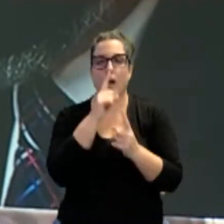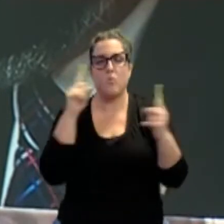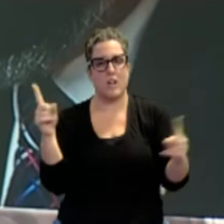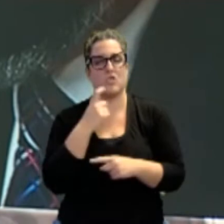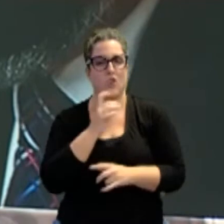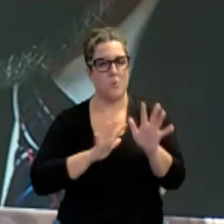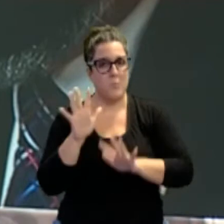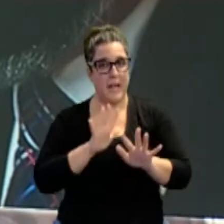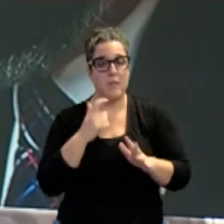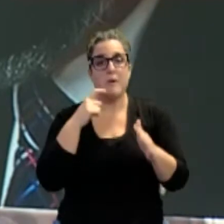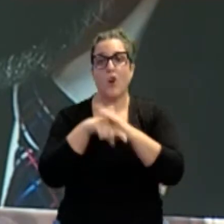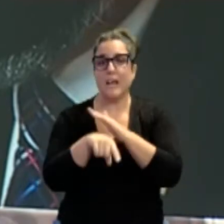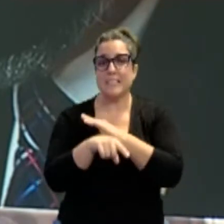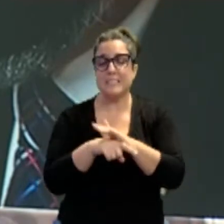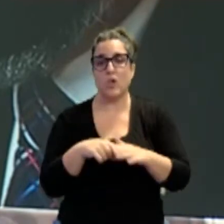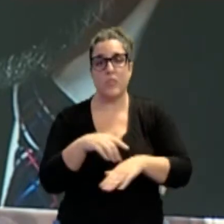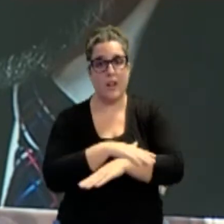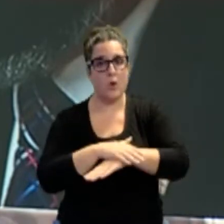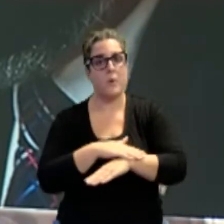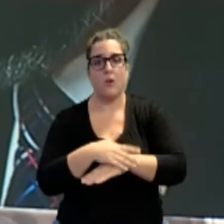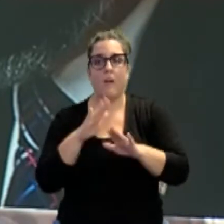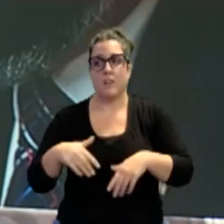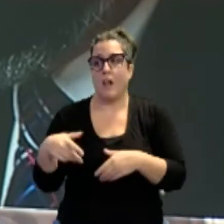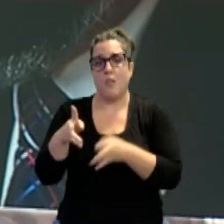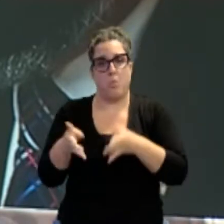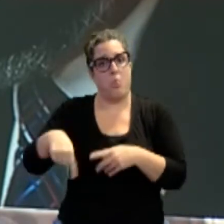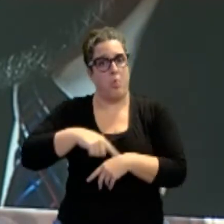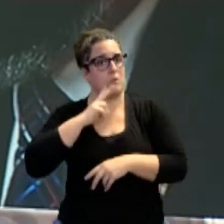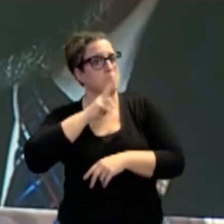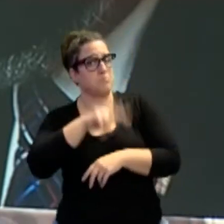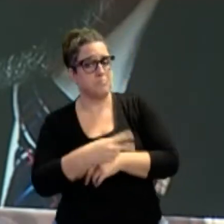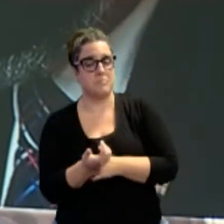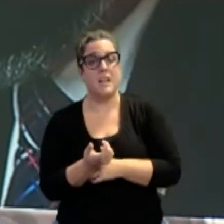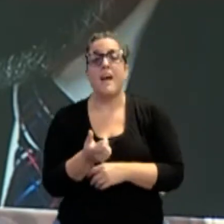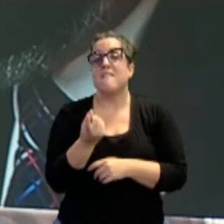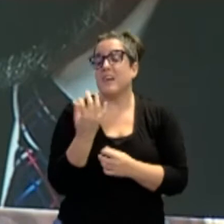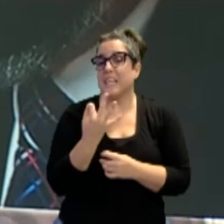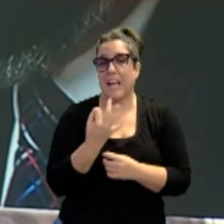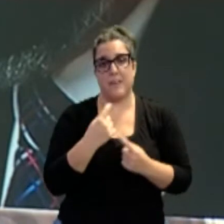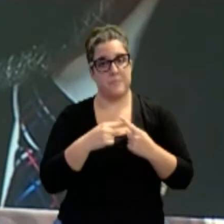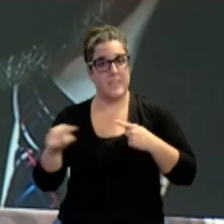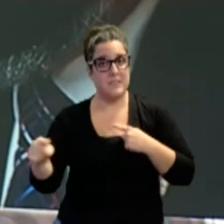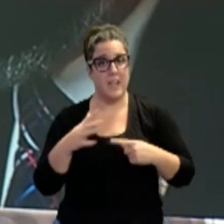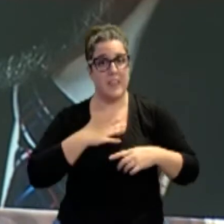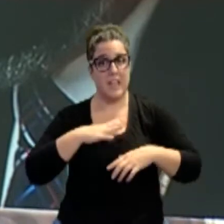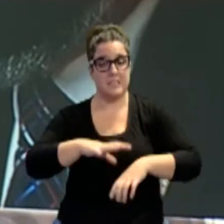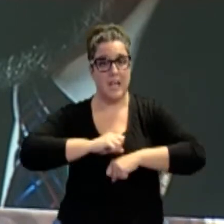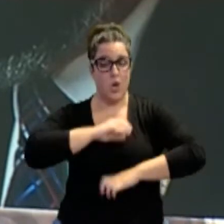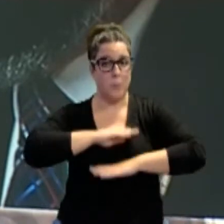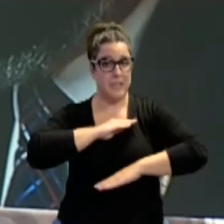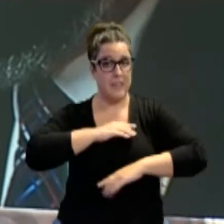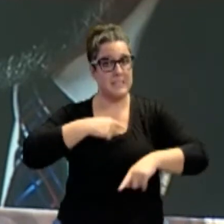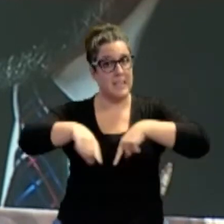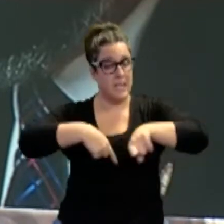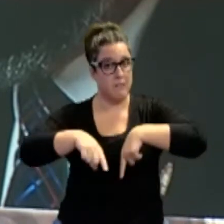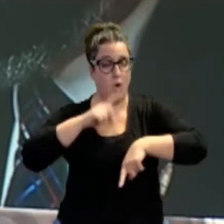que la gestión del Ejecutivo ha sido avalada por la ciudadanía. Tarea pendiente, las transferencias de las competencias de tráfico que llegarán el año que viene.